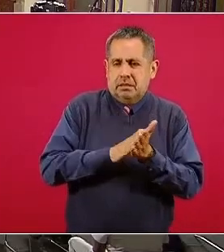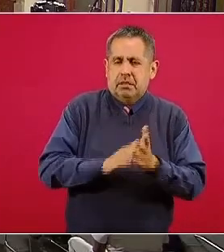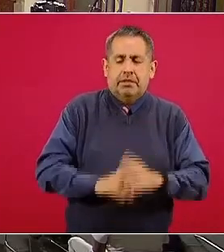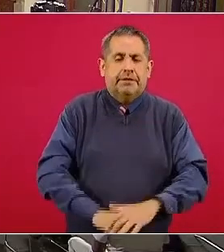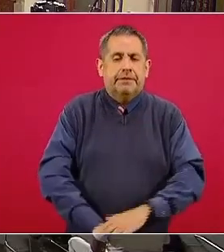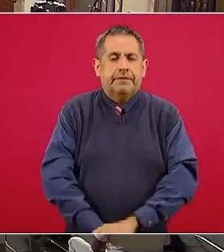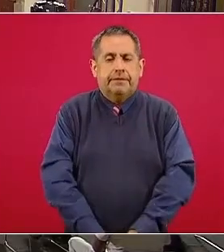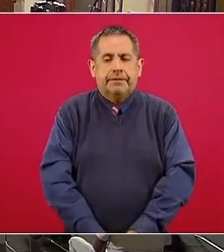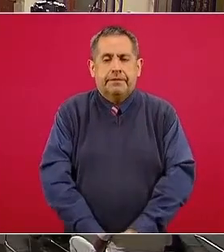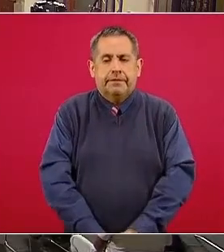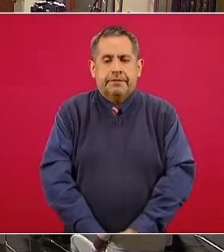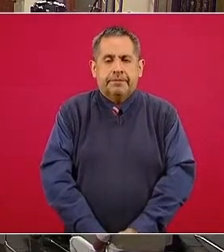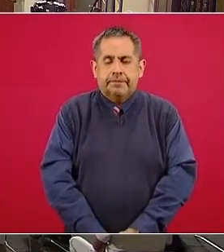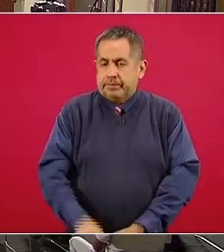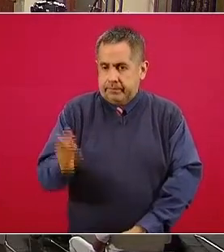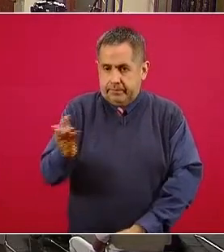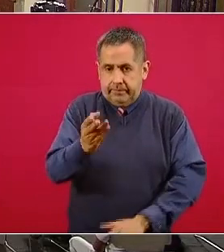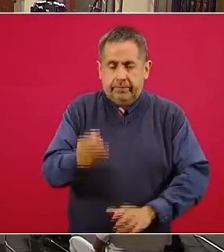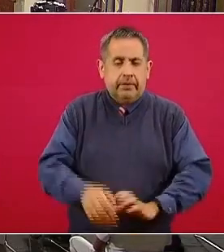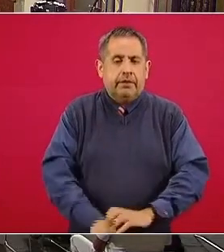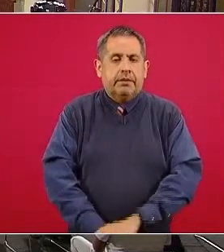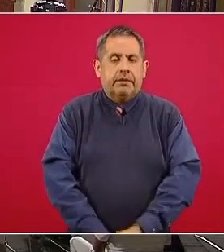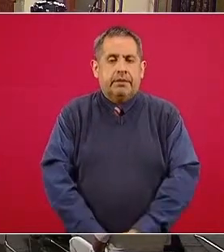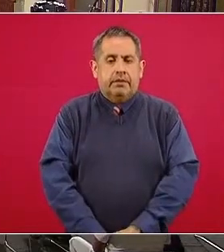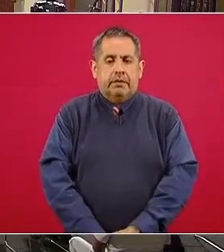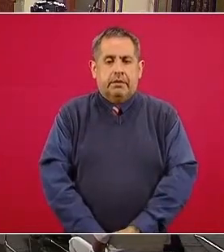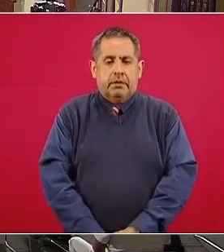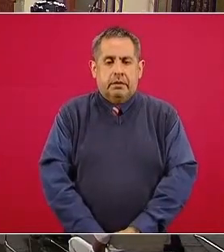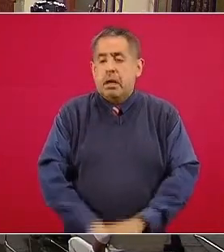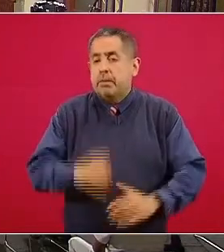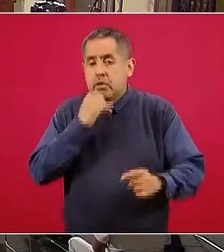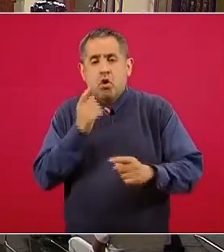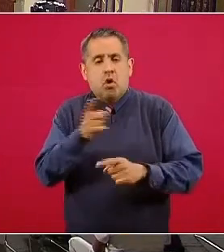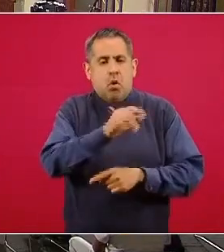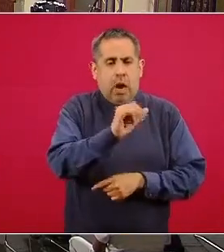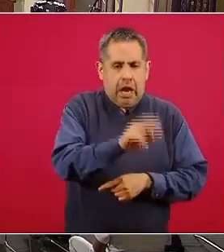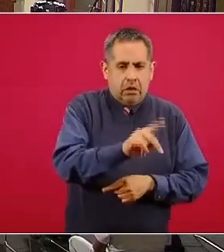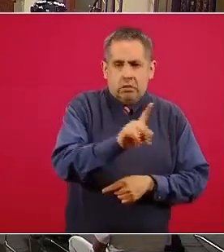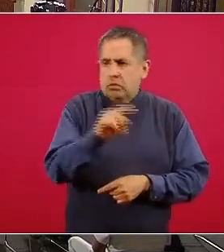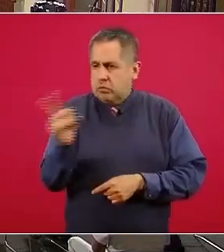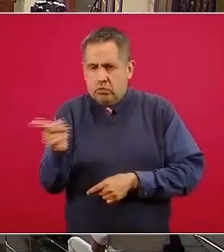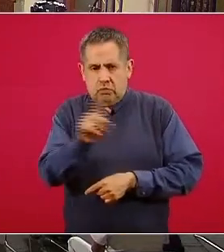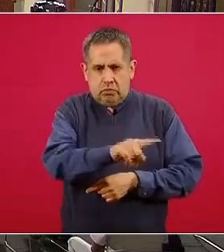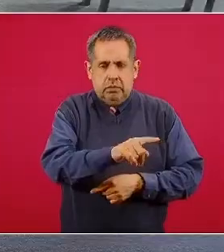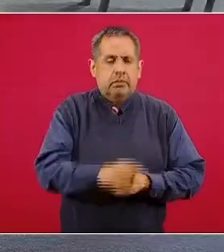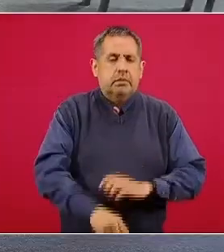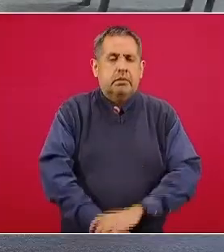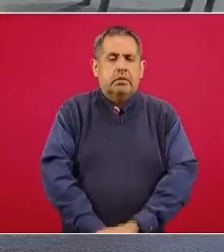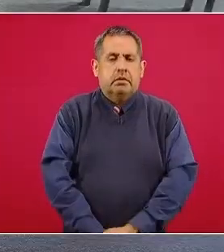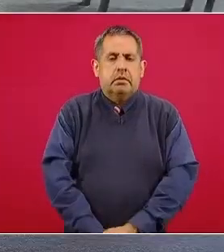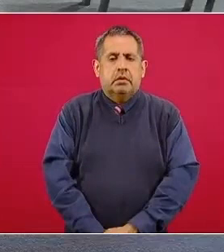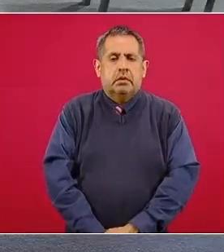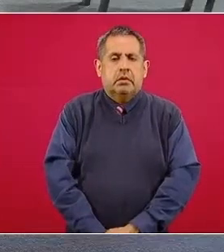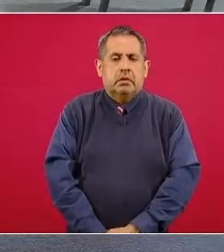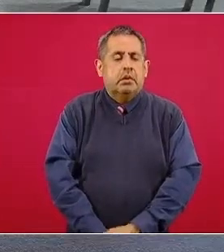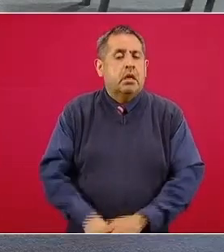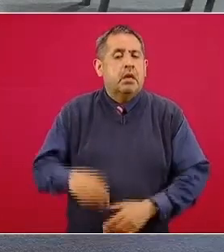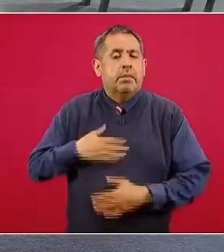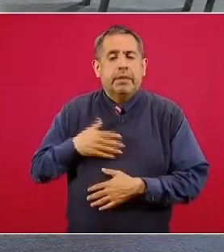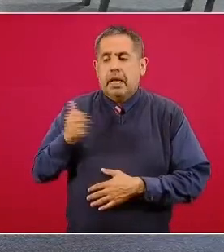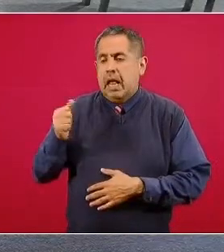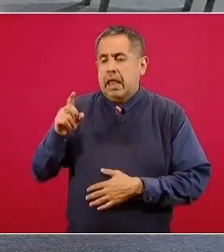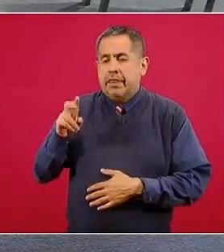Muchas gracias. Por favor, adelante. Ahí estaba Juan Carlos Machorro, pero adelante, y nos damos uno y uno. Andrea Veras, de Grupo Fórmula.